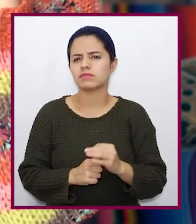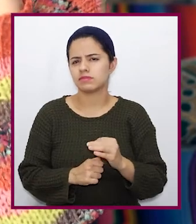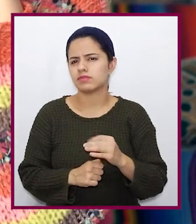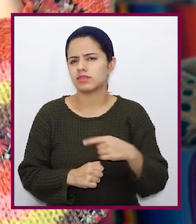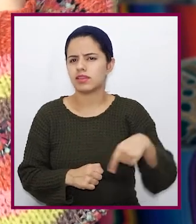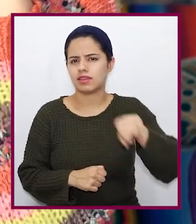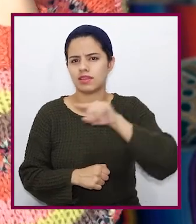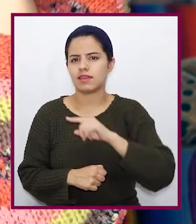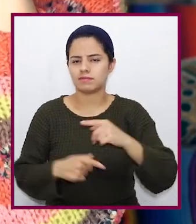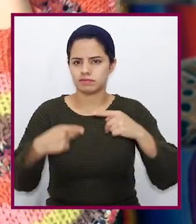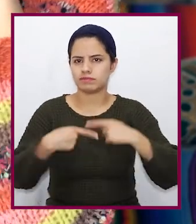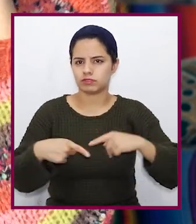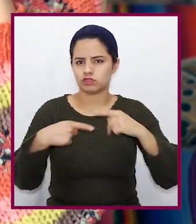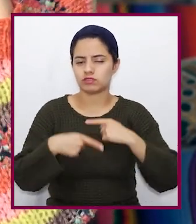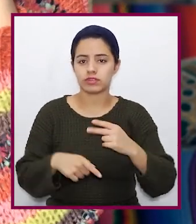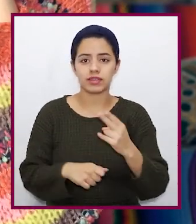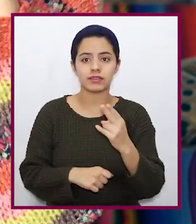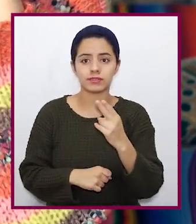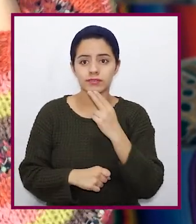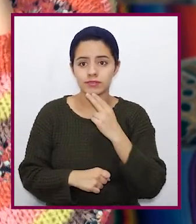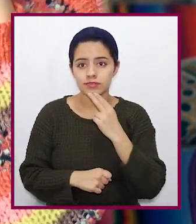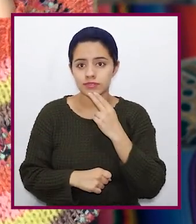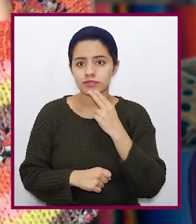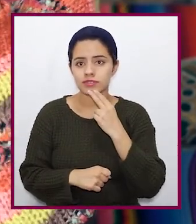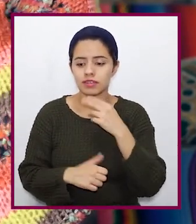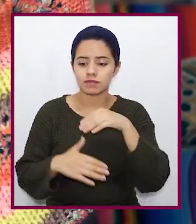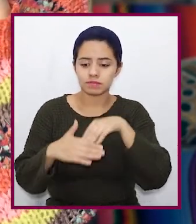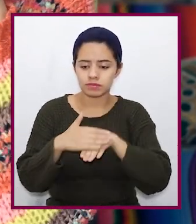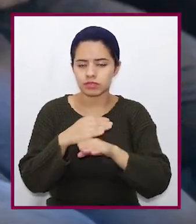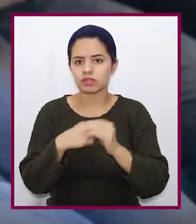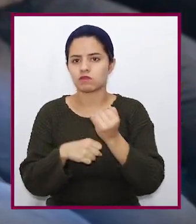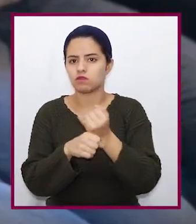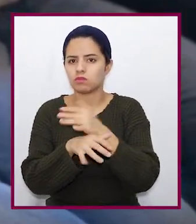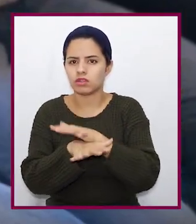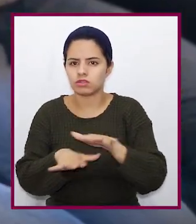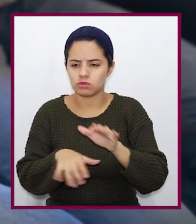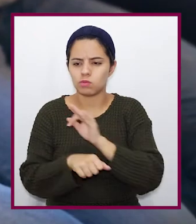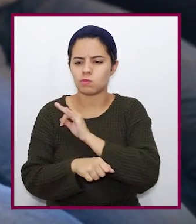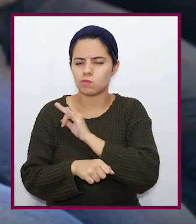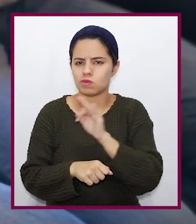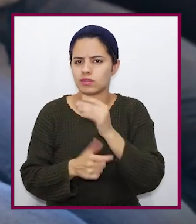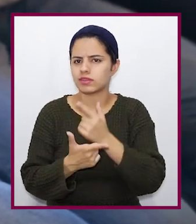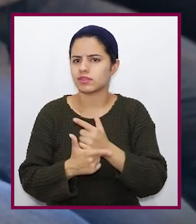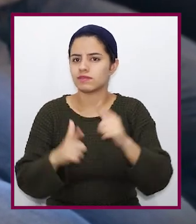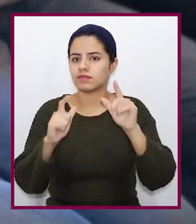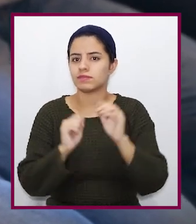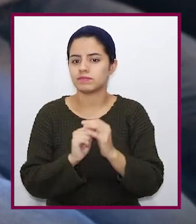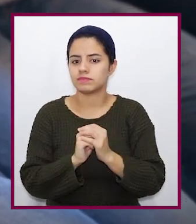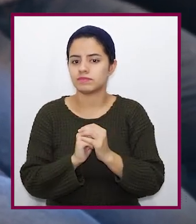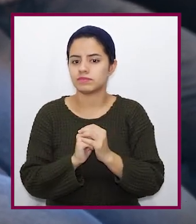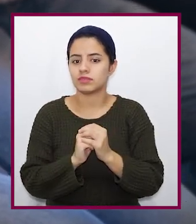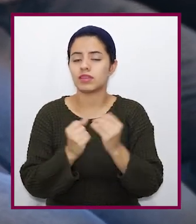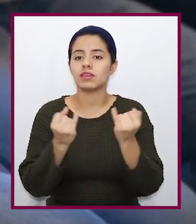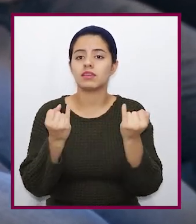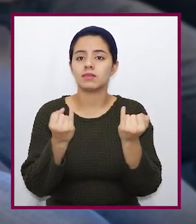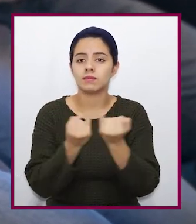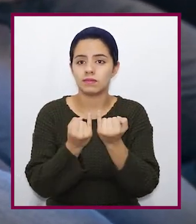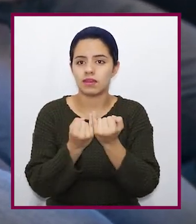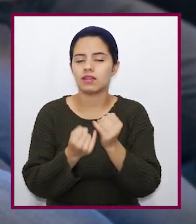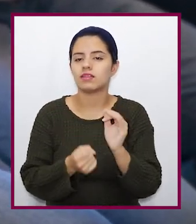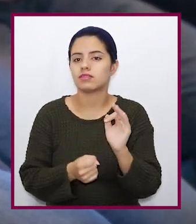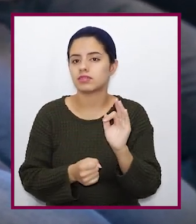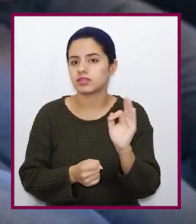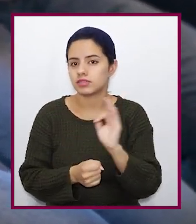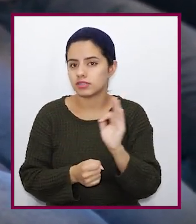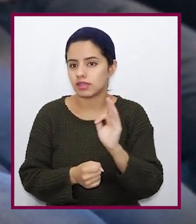los usuarios tengan acceso a sus datos personales y que en algún momento hayan facilitado